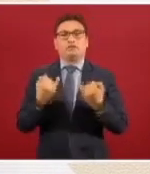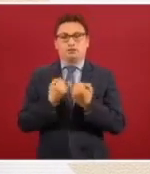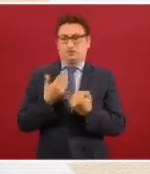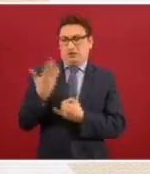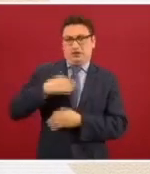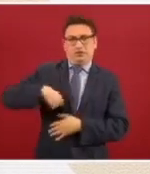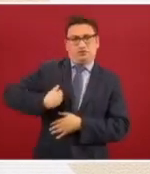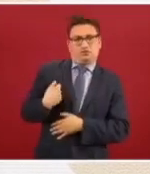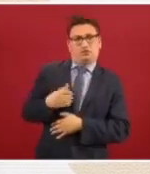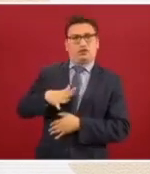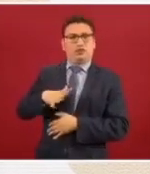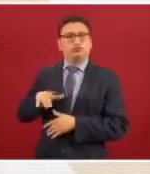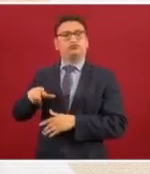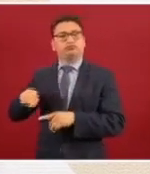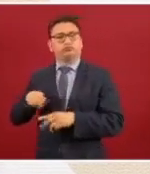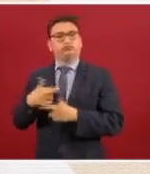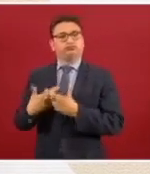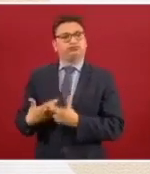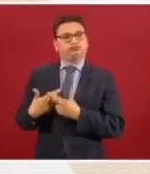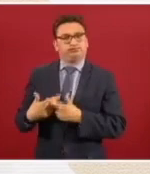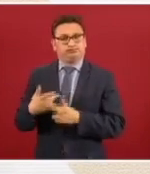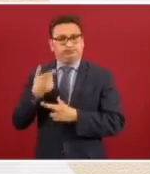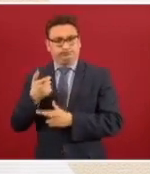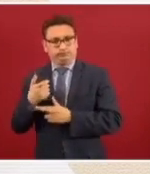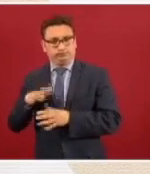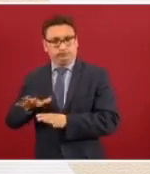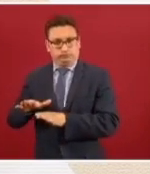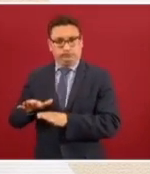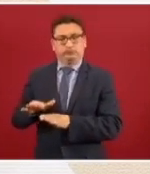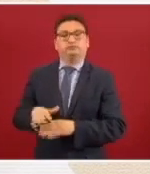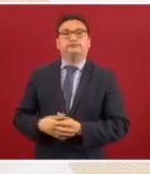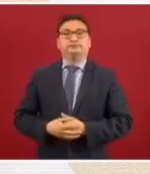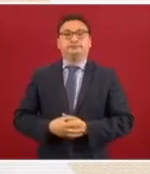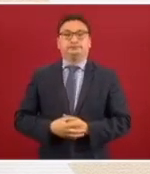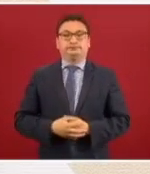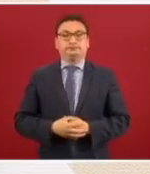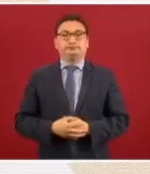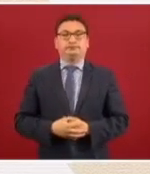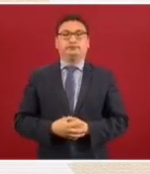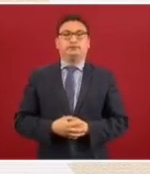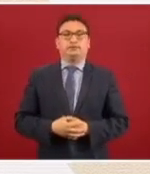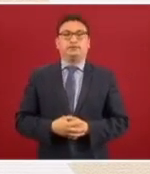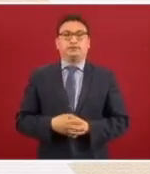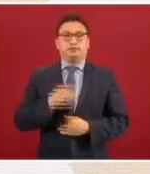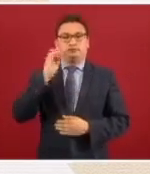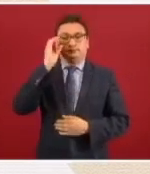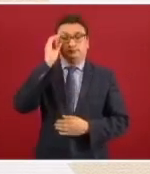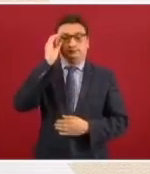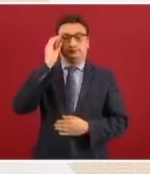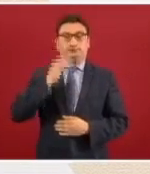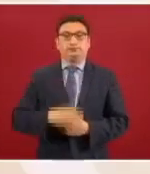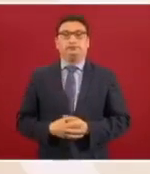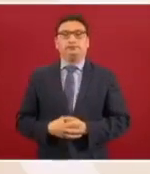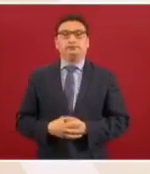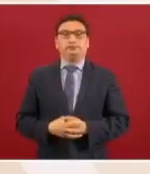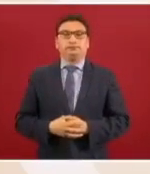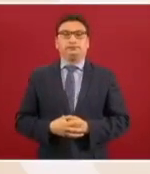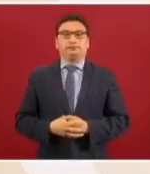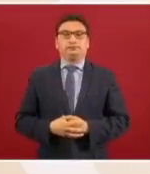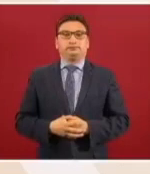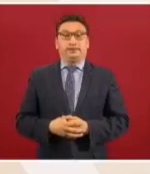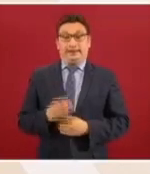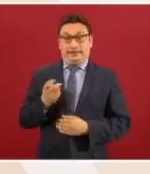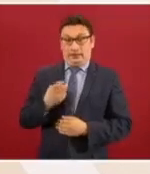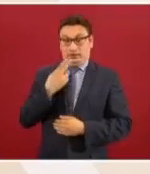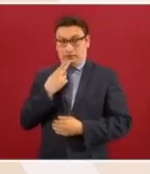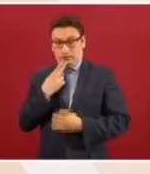mantenían guardados en fideicomisos. También nos apoyaremos en